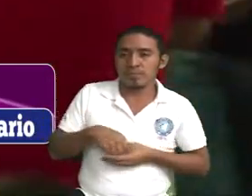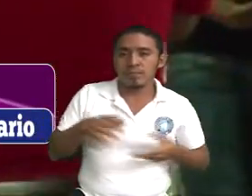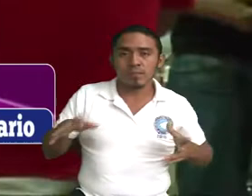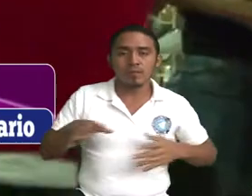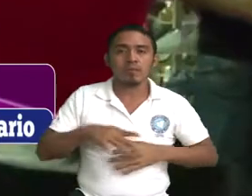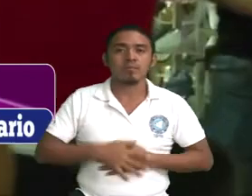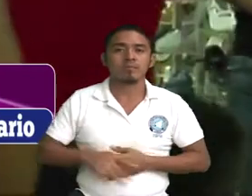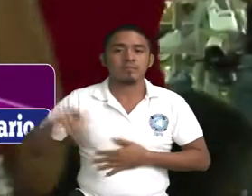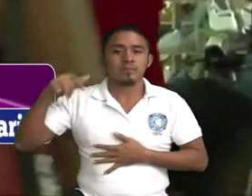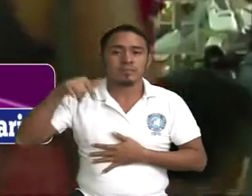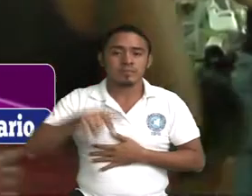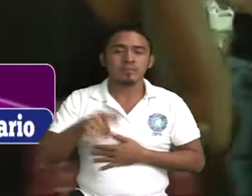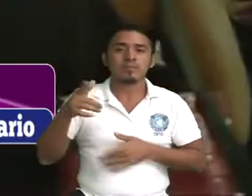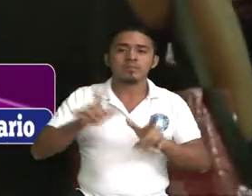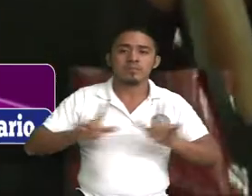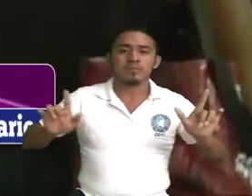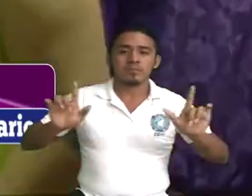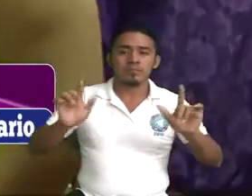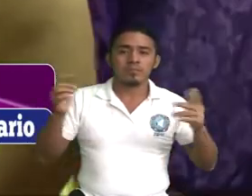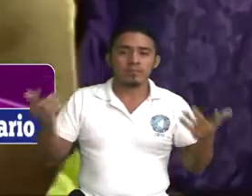en esos lugares hemos